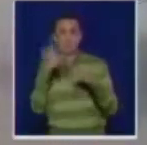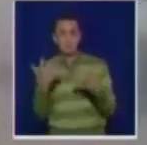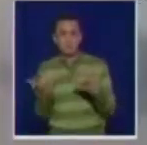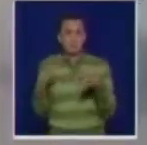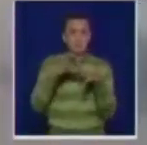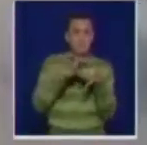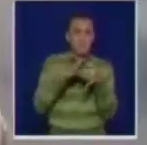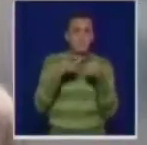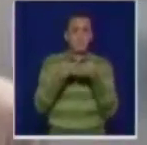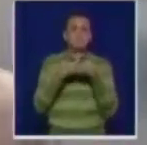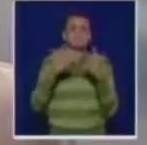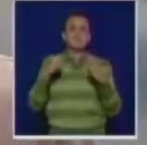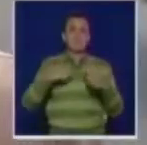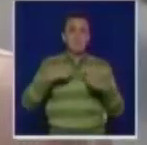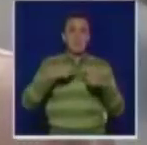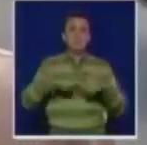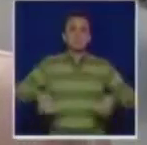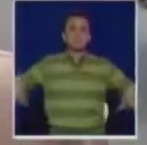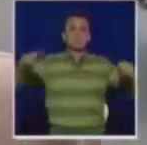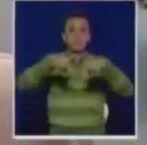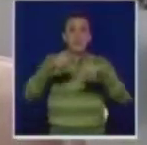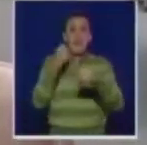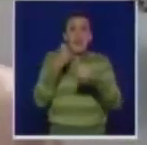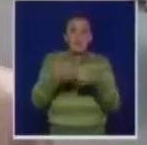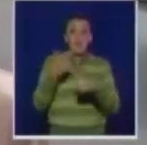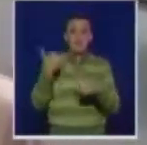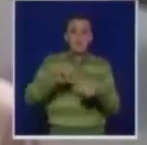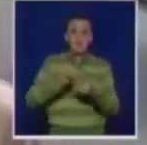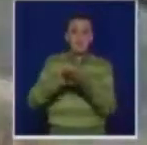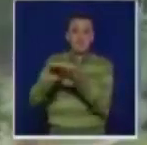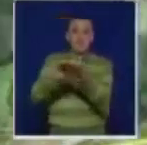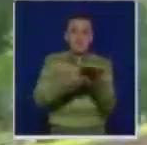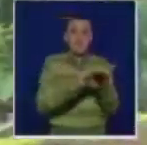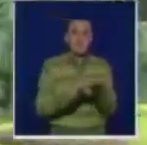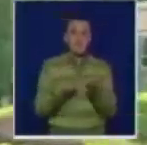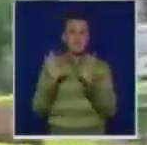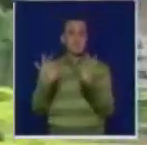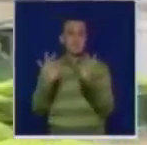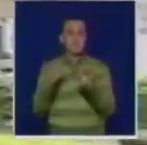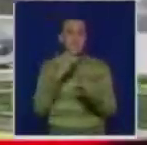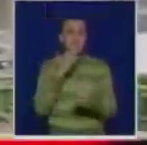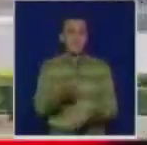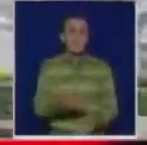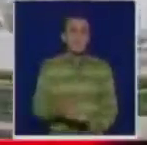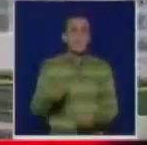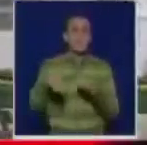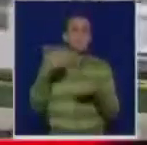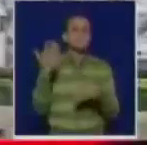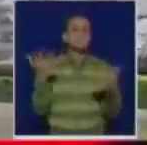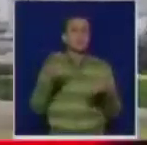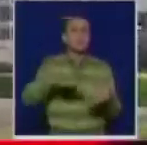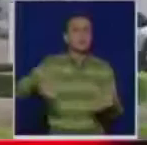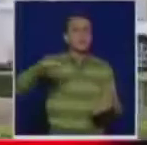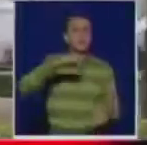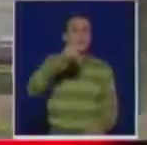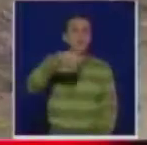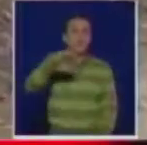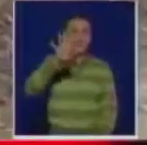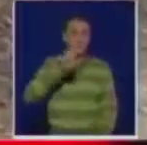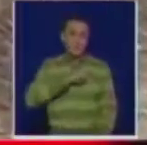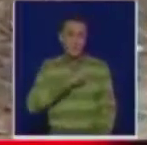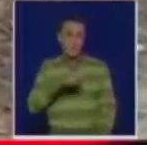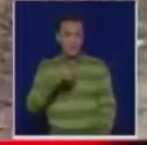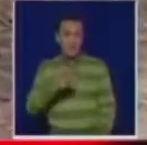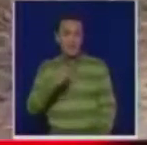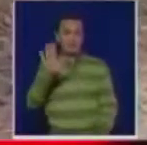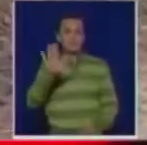ya terrenos en los cuales ya se ha trabajado antes en el enlucimiento. La campaña arrancó en la Comuna 19 de Cali, en donde se recuperaron